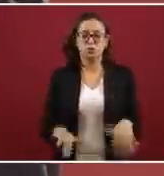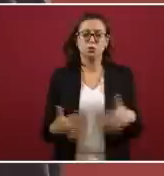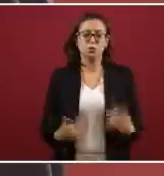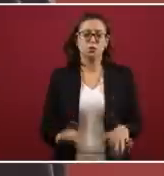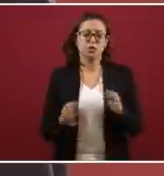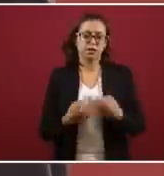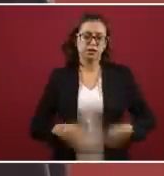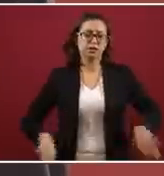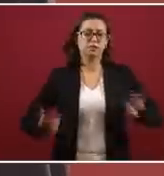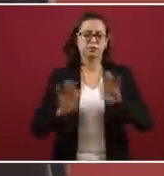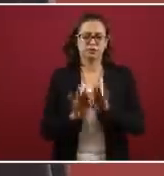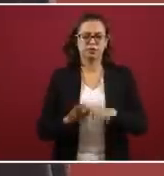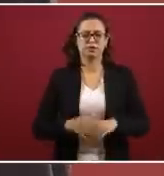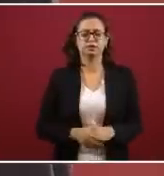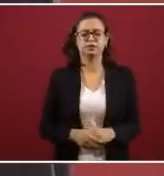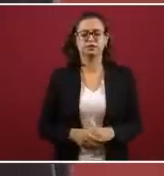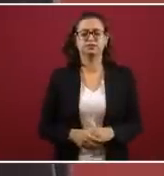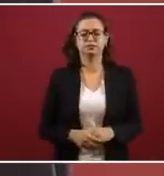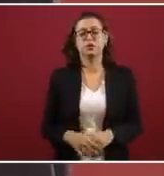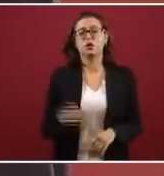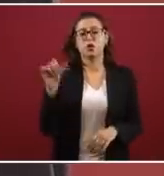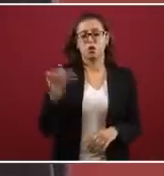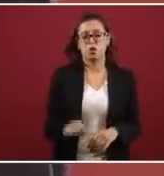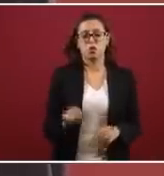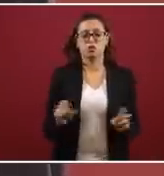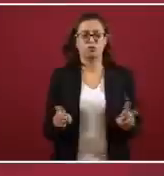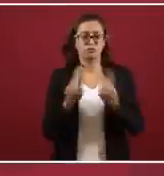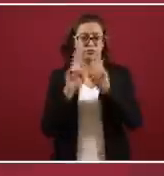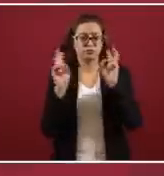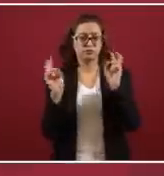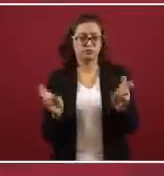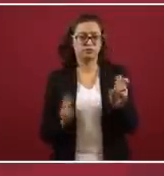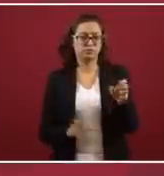Vamos a tratar dos temas.